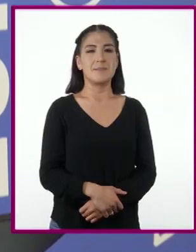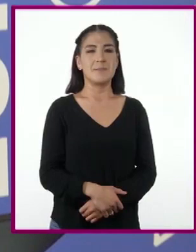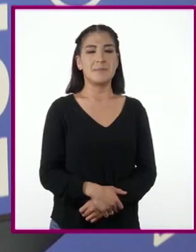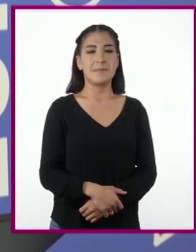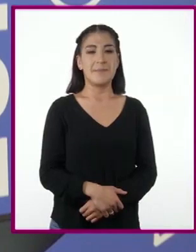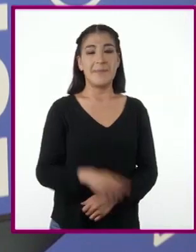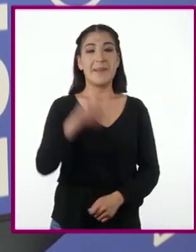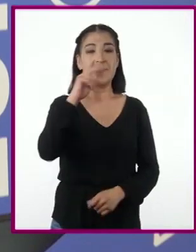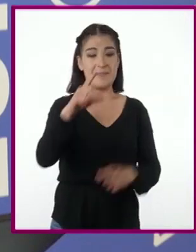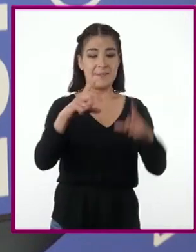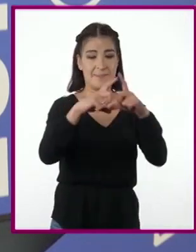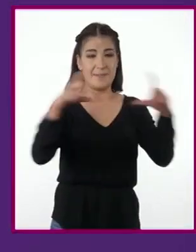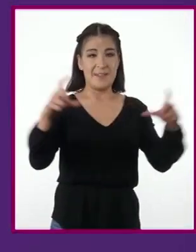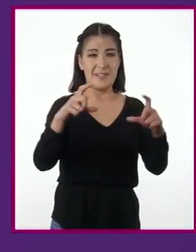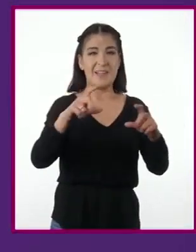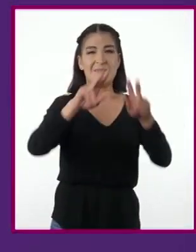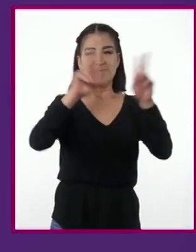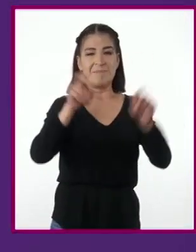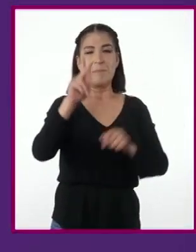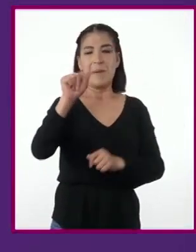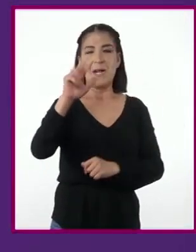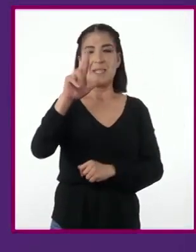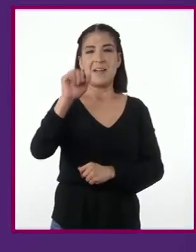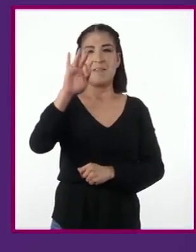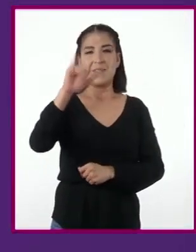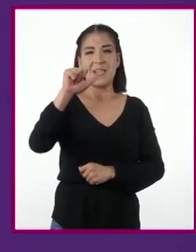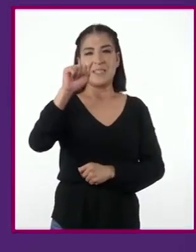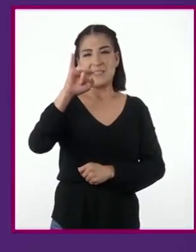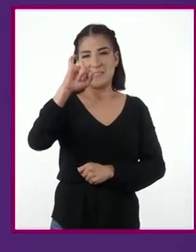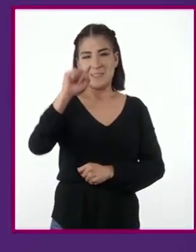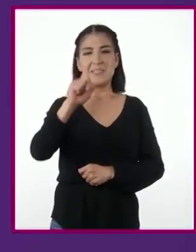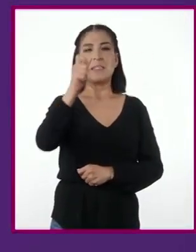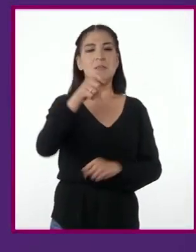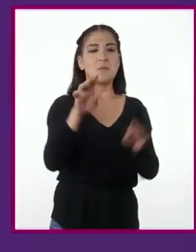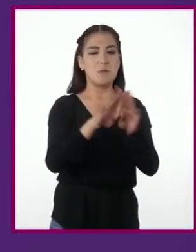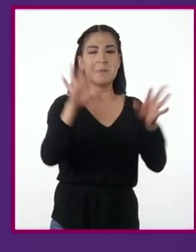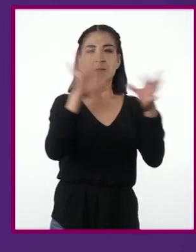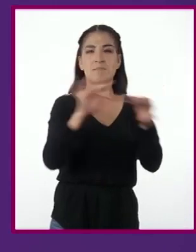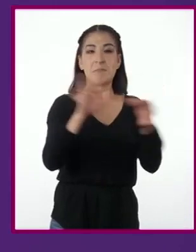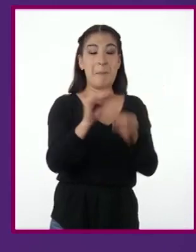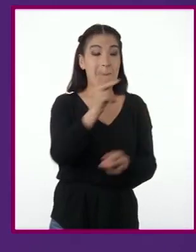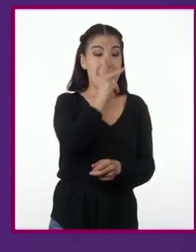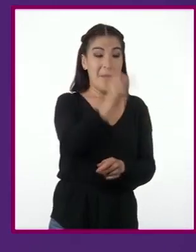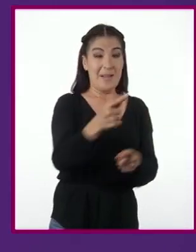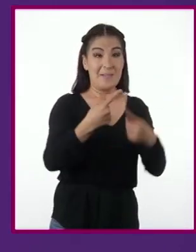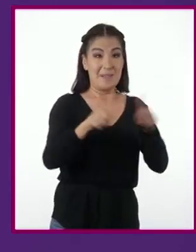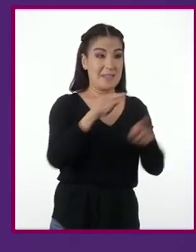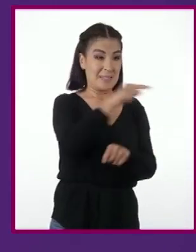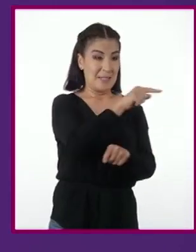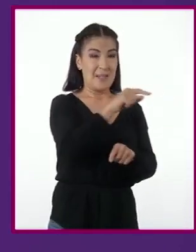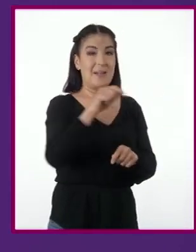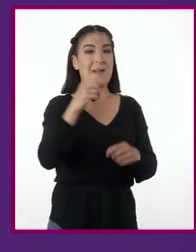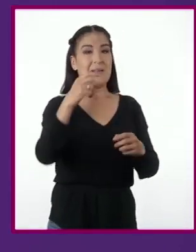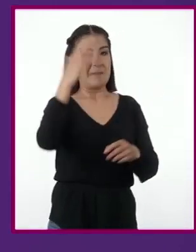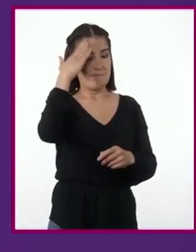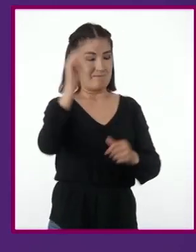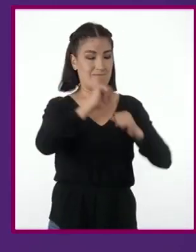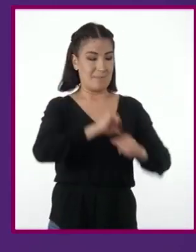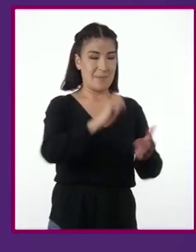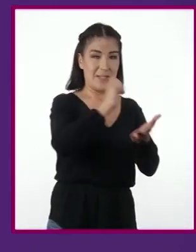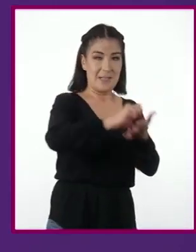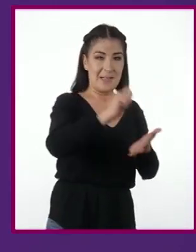En la ficha de paráfrasis se explica el contenido empleando palabras diferentes a las del autor, es